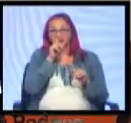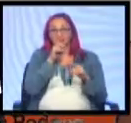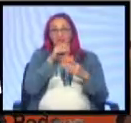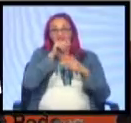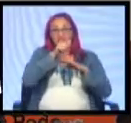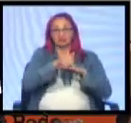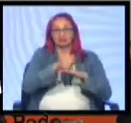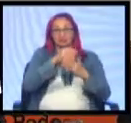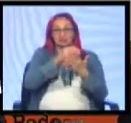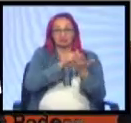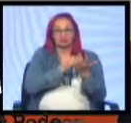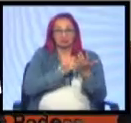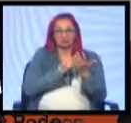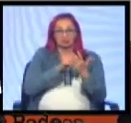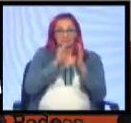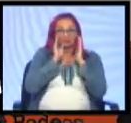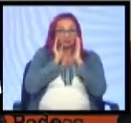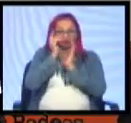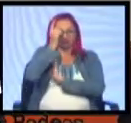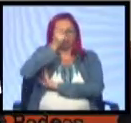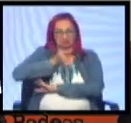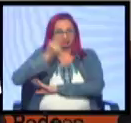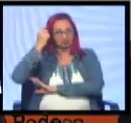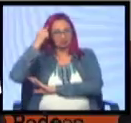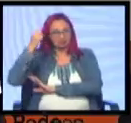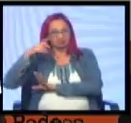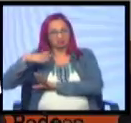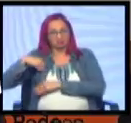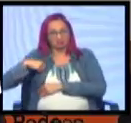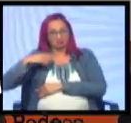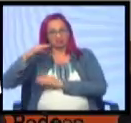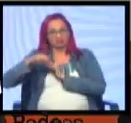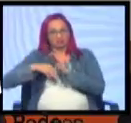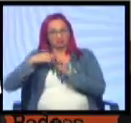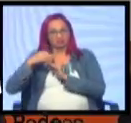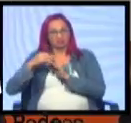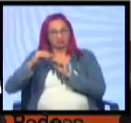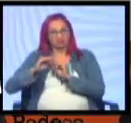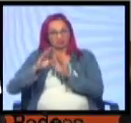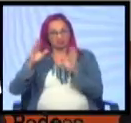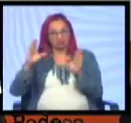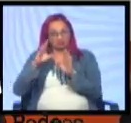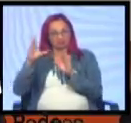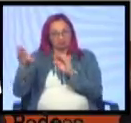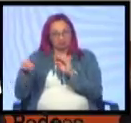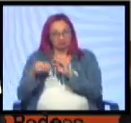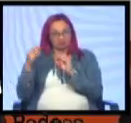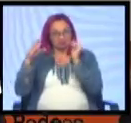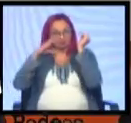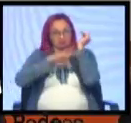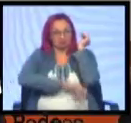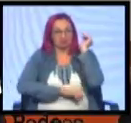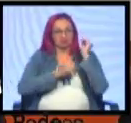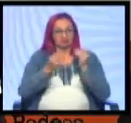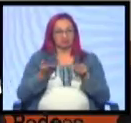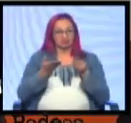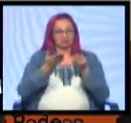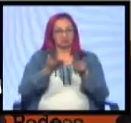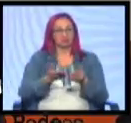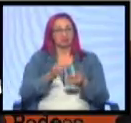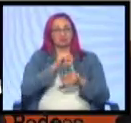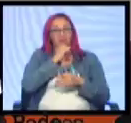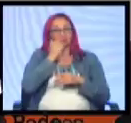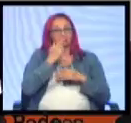puesto la atención debida para dotarlo de un tipo penal claro y además de sanciones que sean proporcionales,